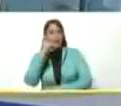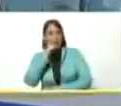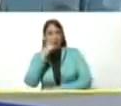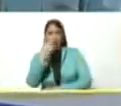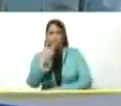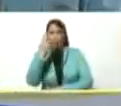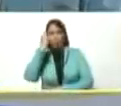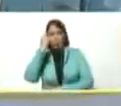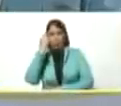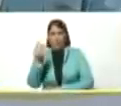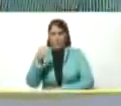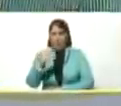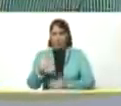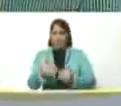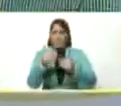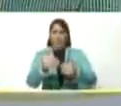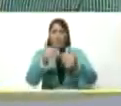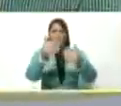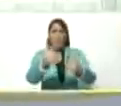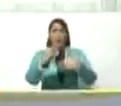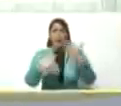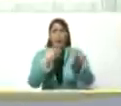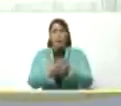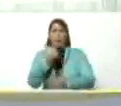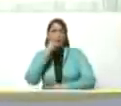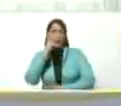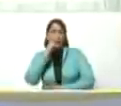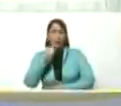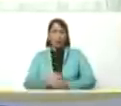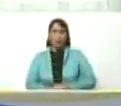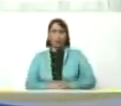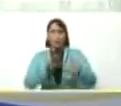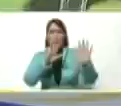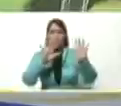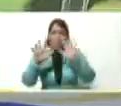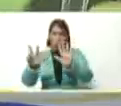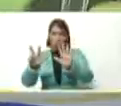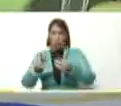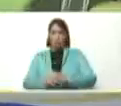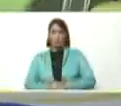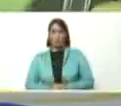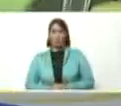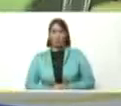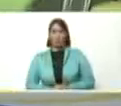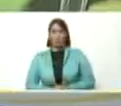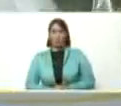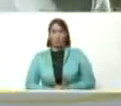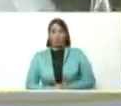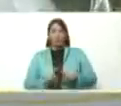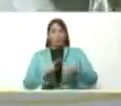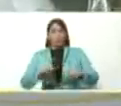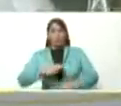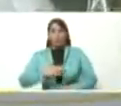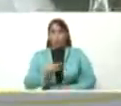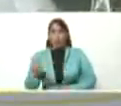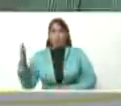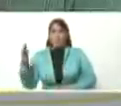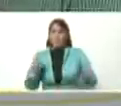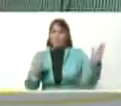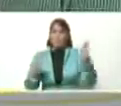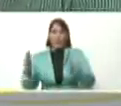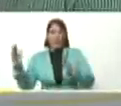más, hasta el sábado 18, para que puedan venir